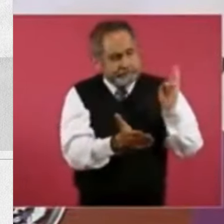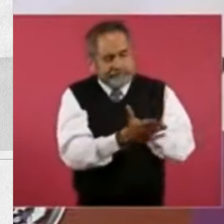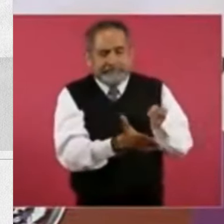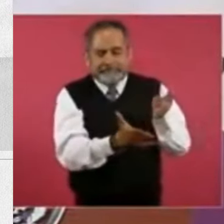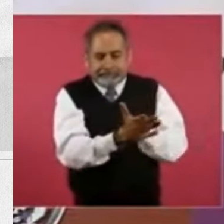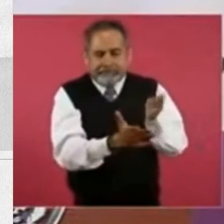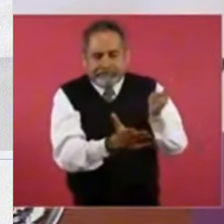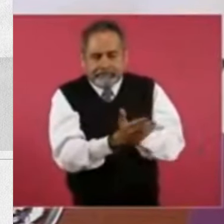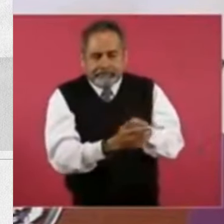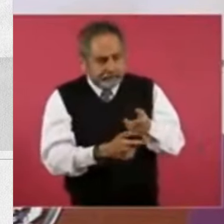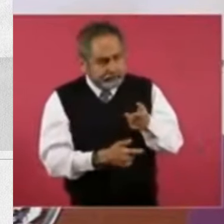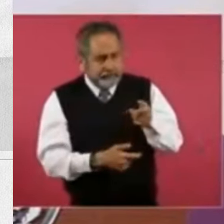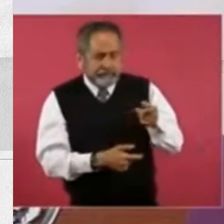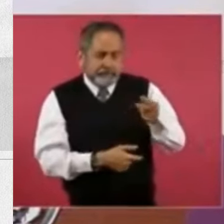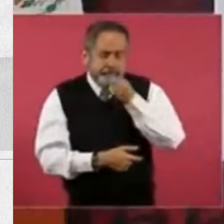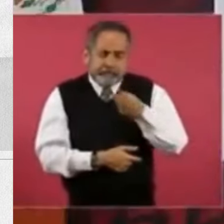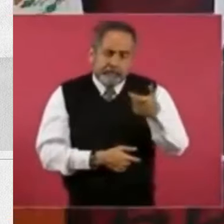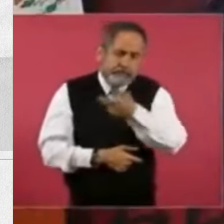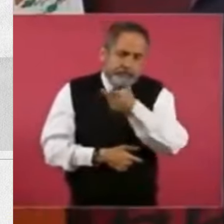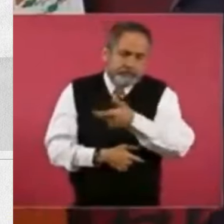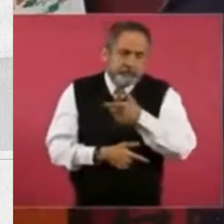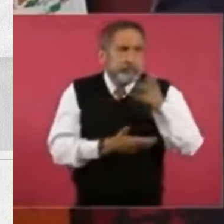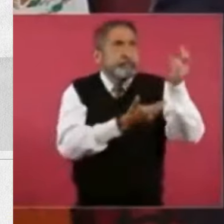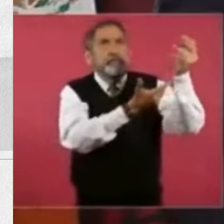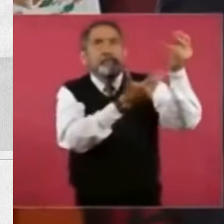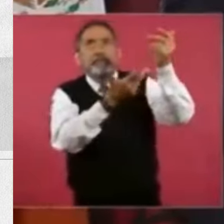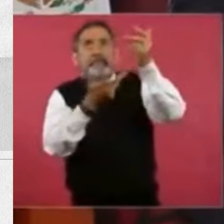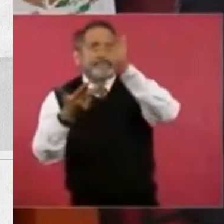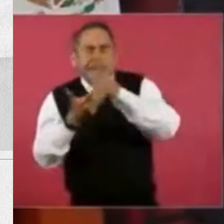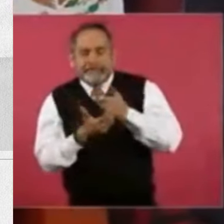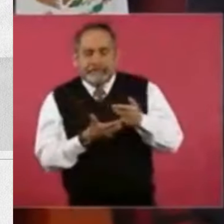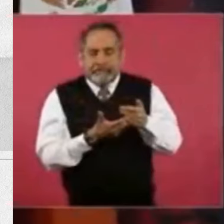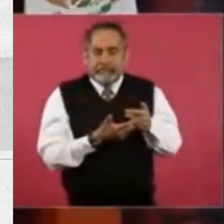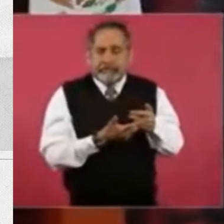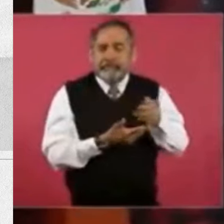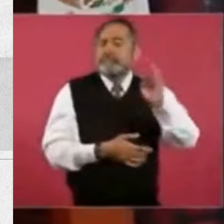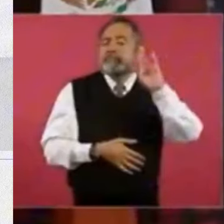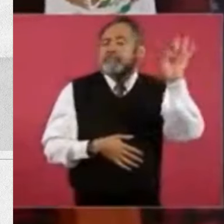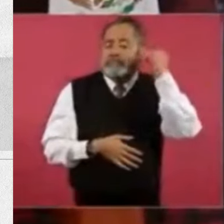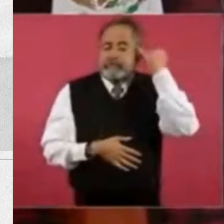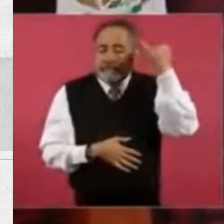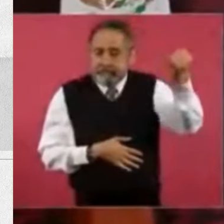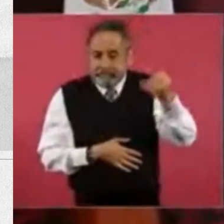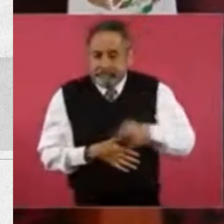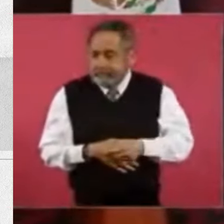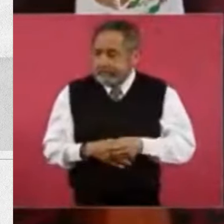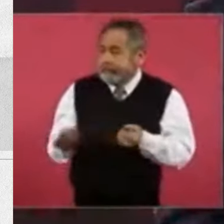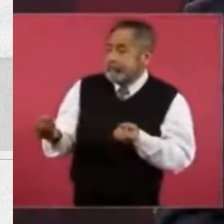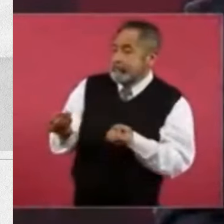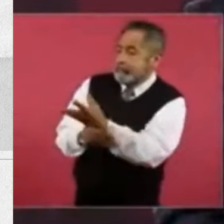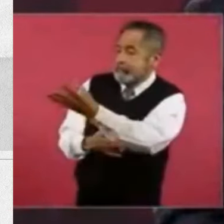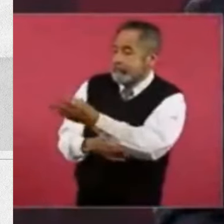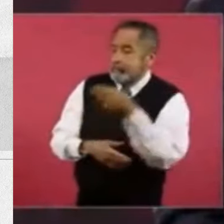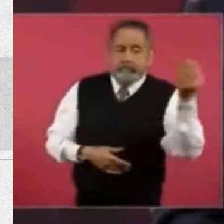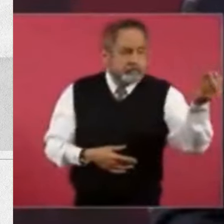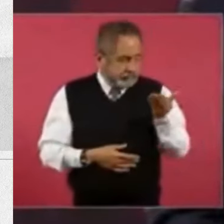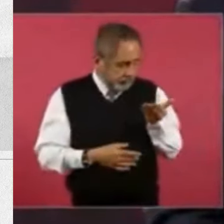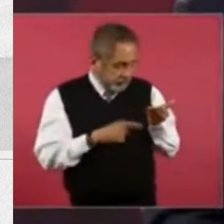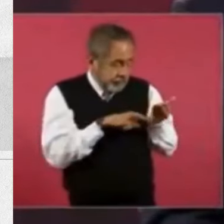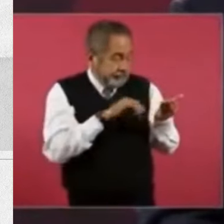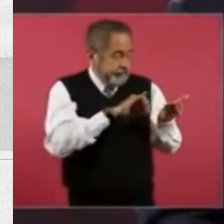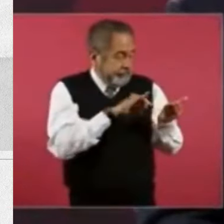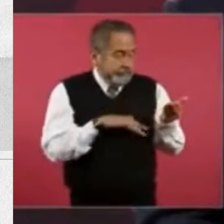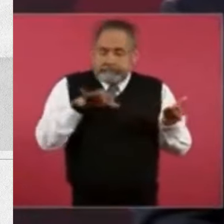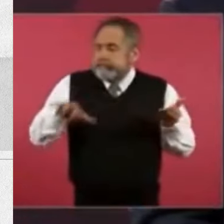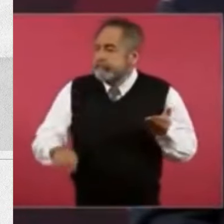multa. Pero imagínense que se libere a alguien que tenga pendiente